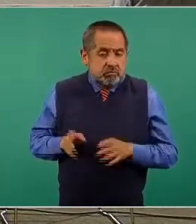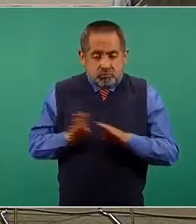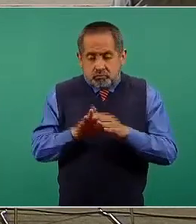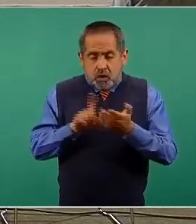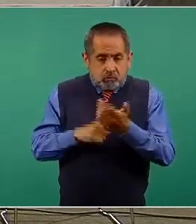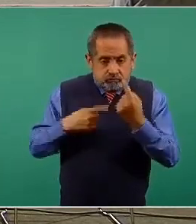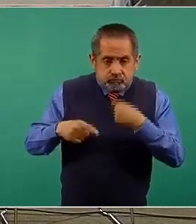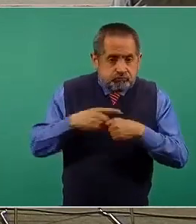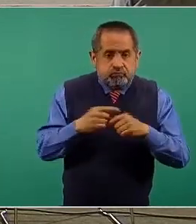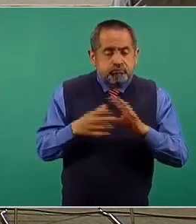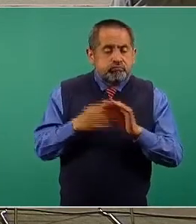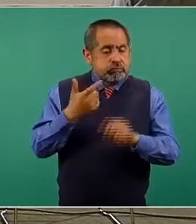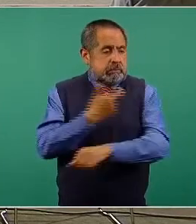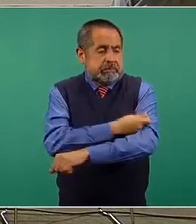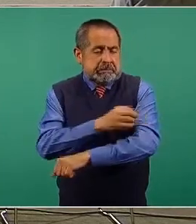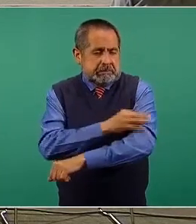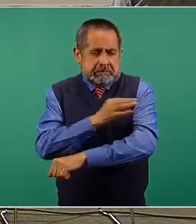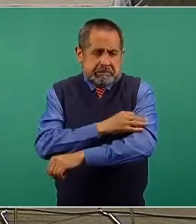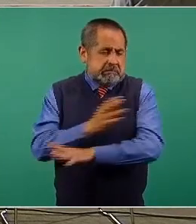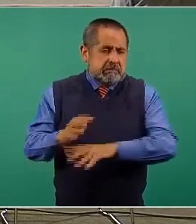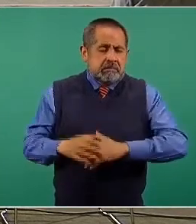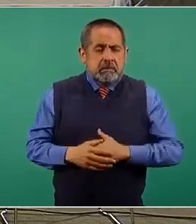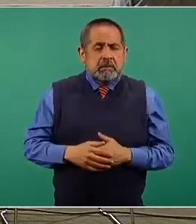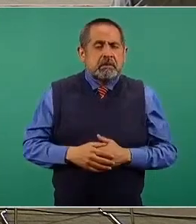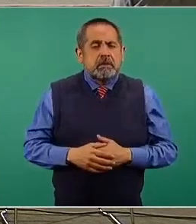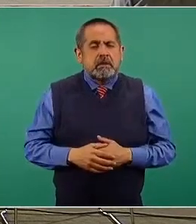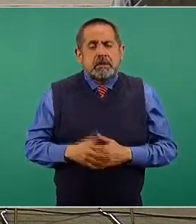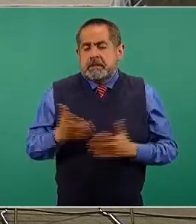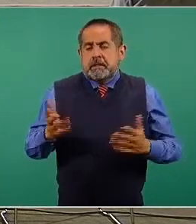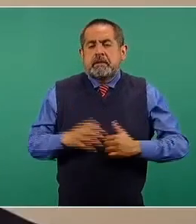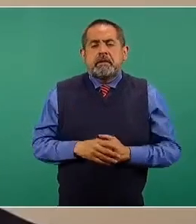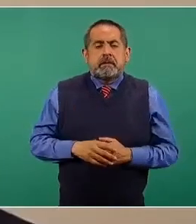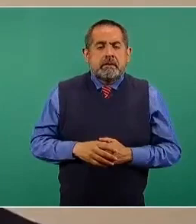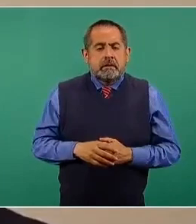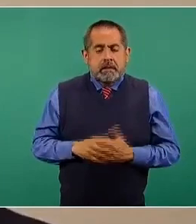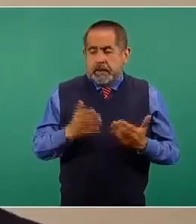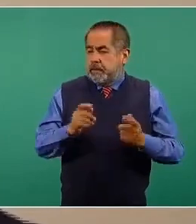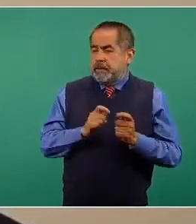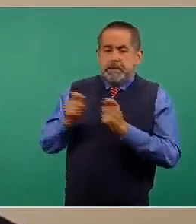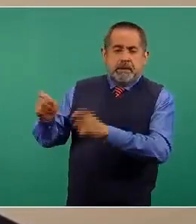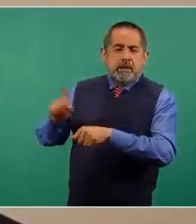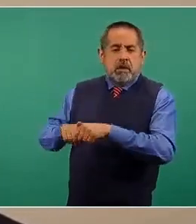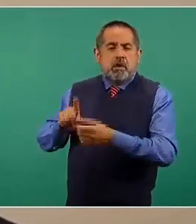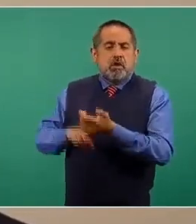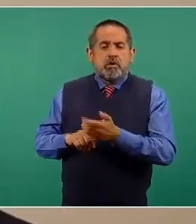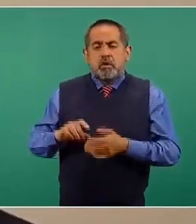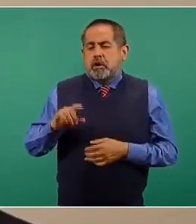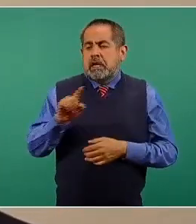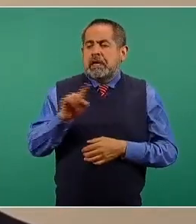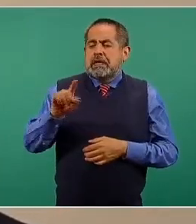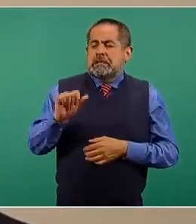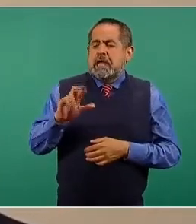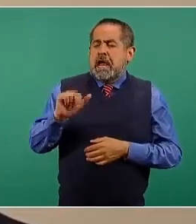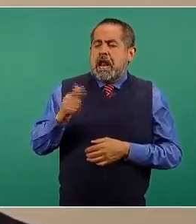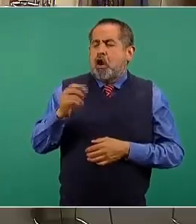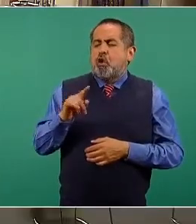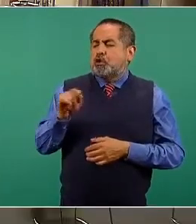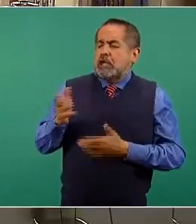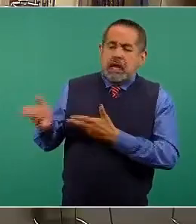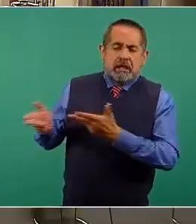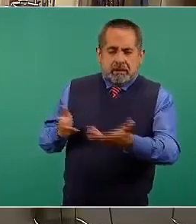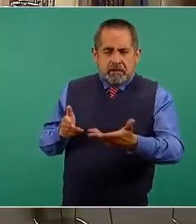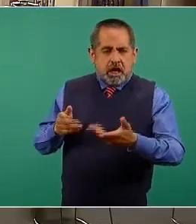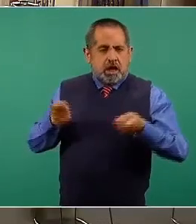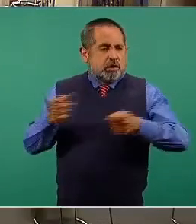realizarse la vacunación. Entonces, bien, le pido al doctor Cristian Zaragoza que por favor nos ayude